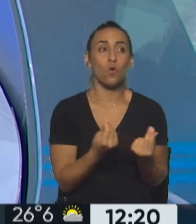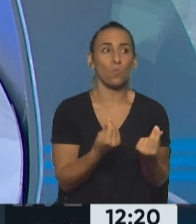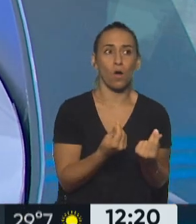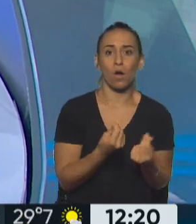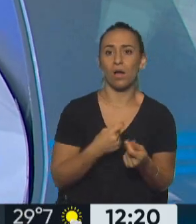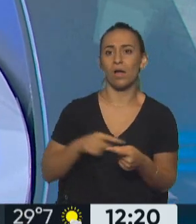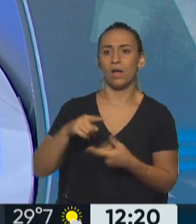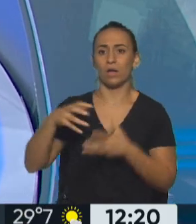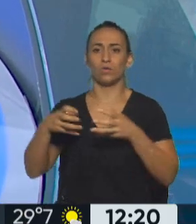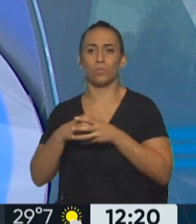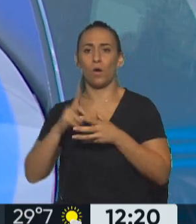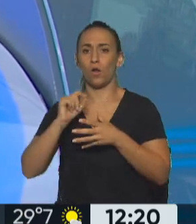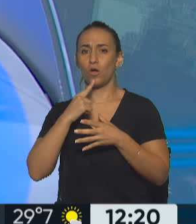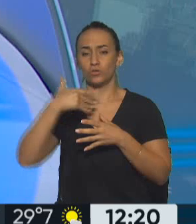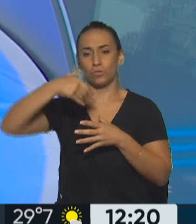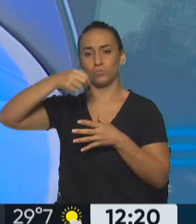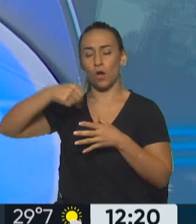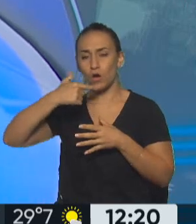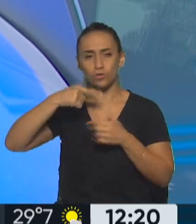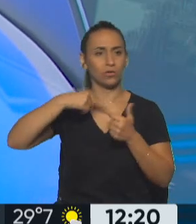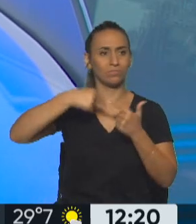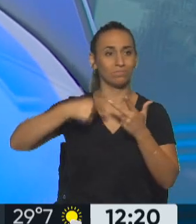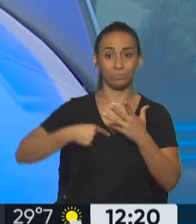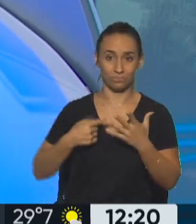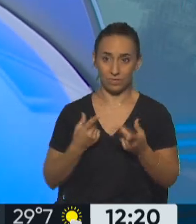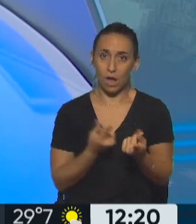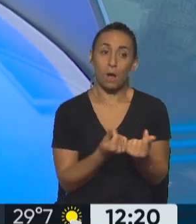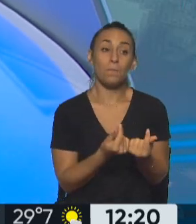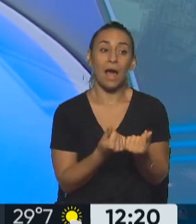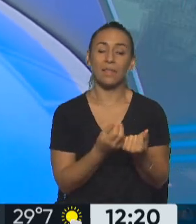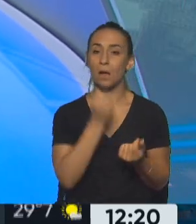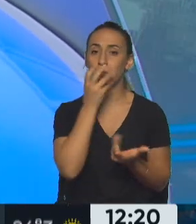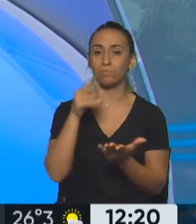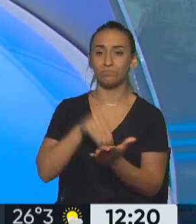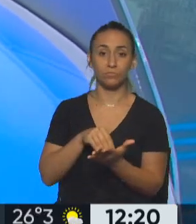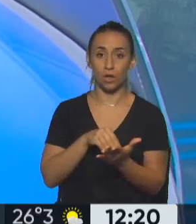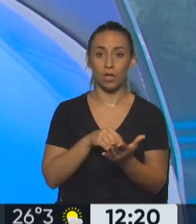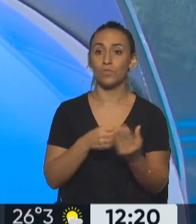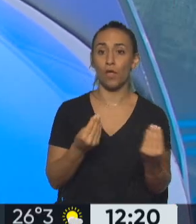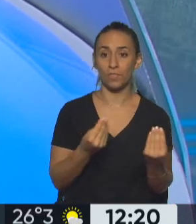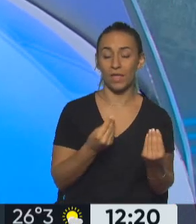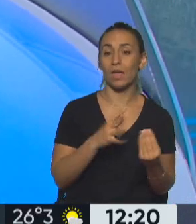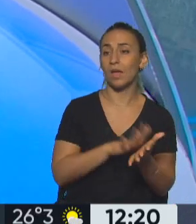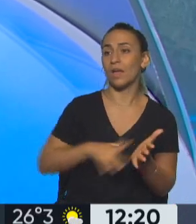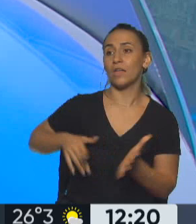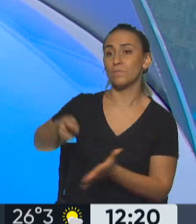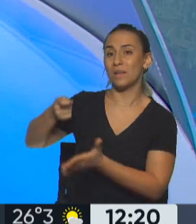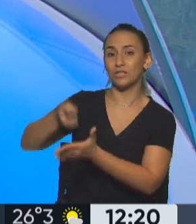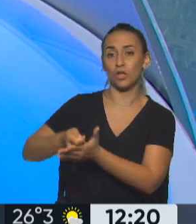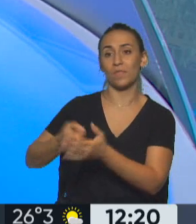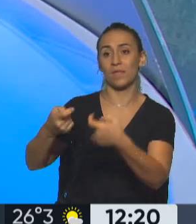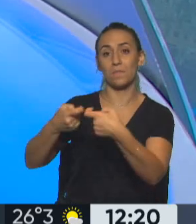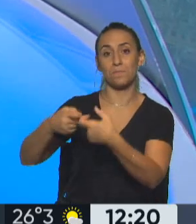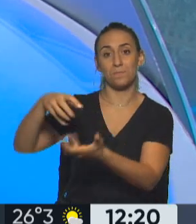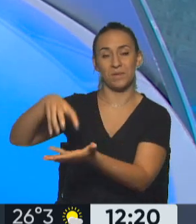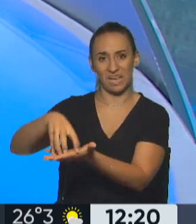los monos. Y es el eslabón al que nunca se llega, ¿no? Se lava en financieras, en inversiones que se hacen en empresas,